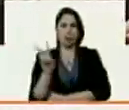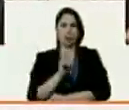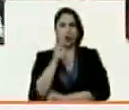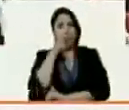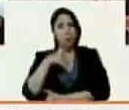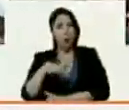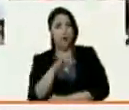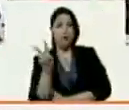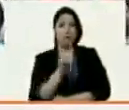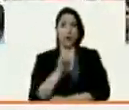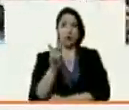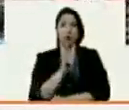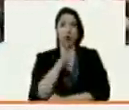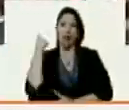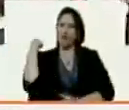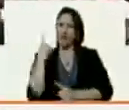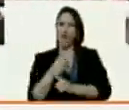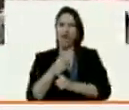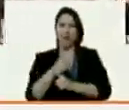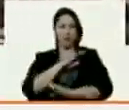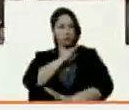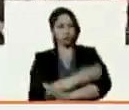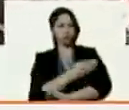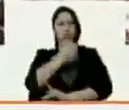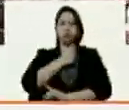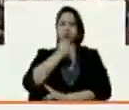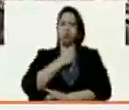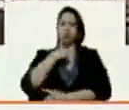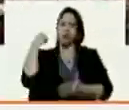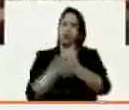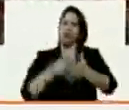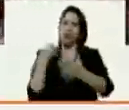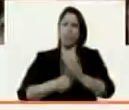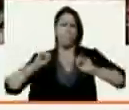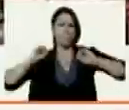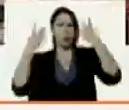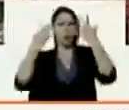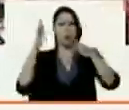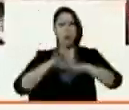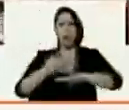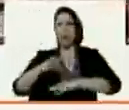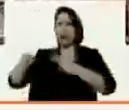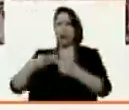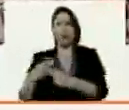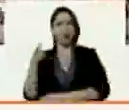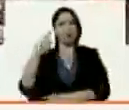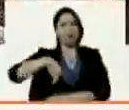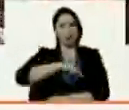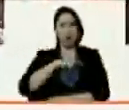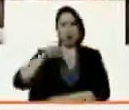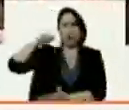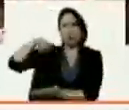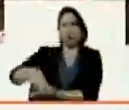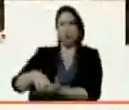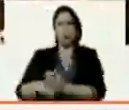pueblo de Venezuela se levanta, resiste, lucha y vence, porque no nos vamos a rendir.